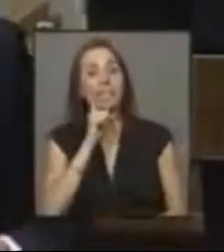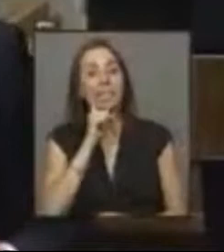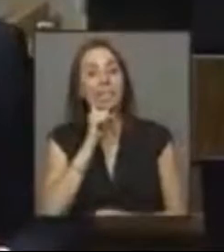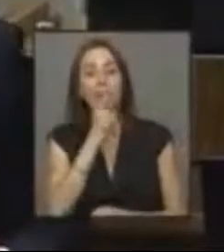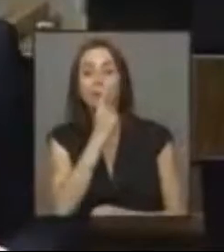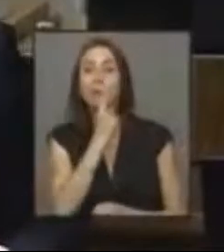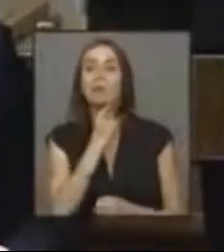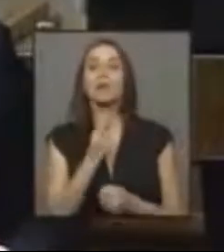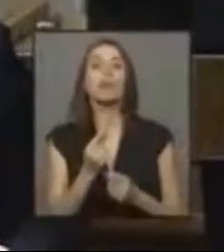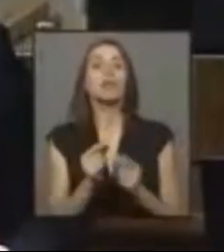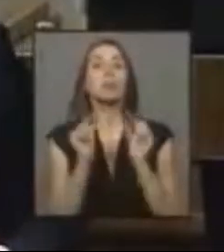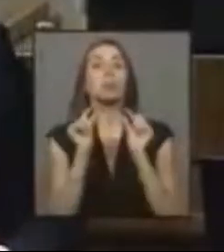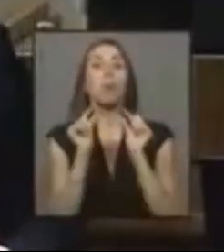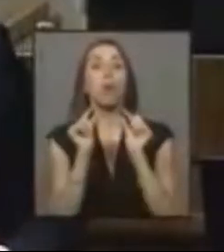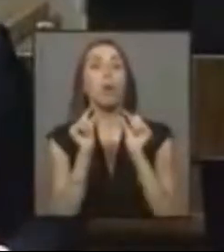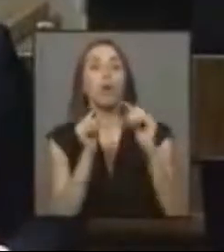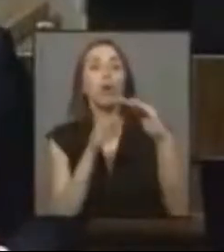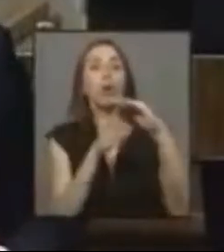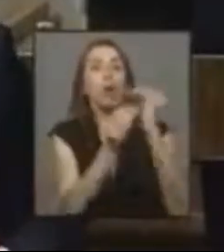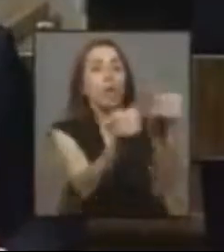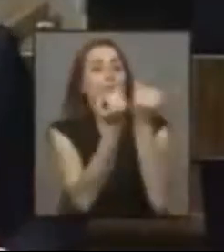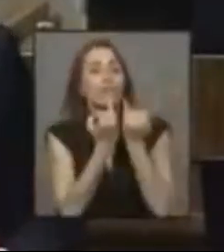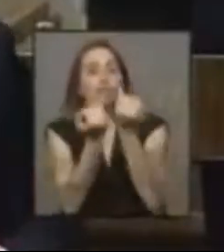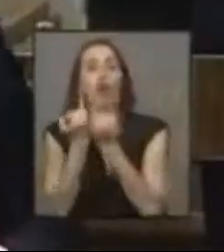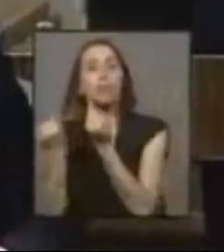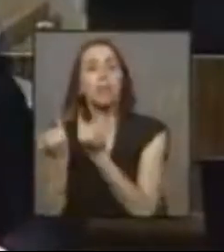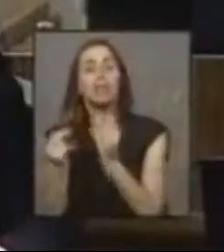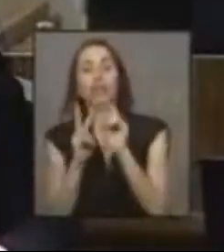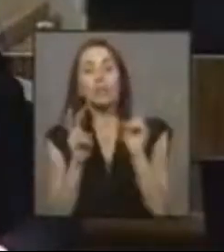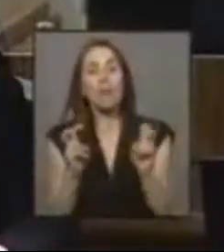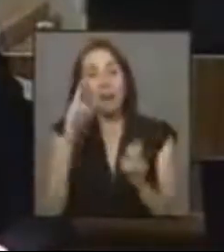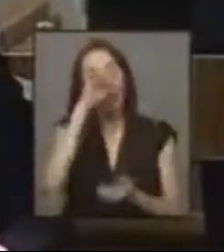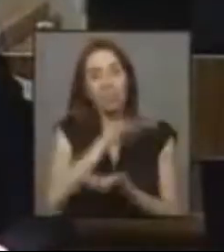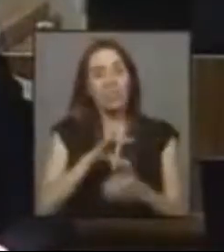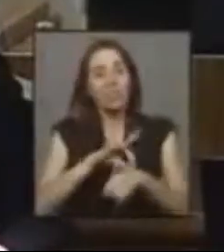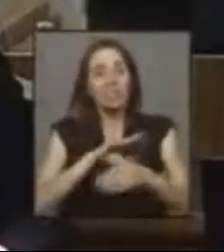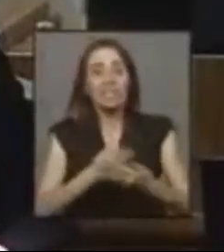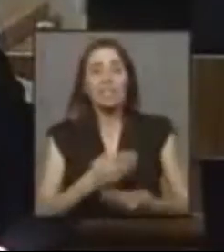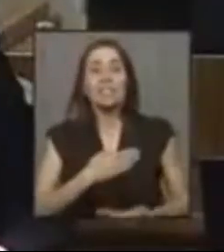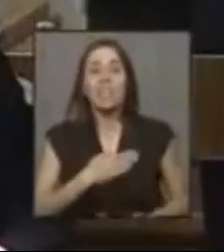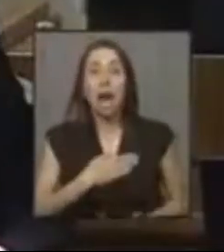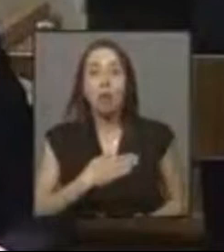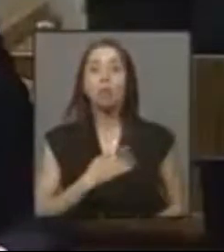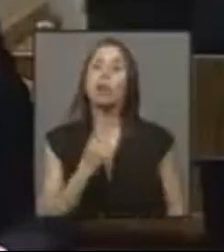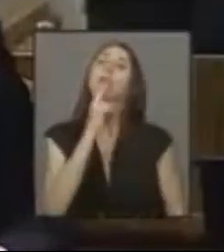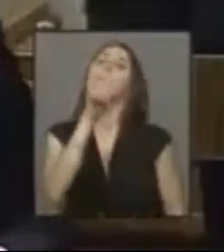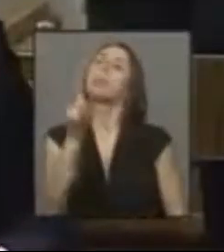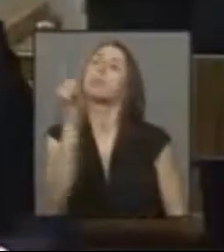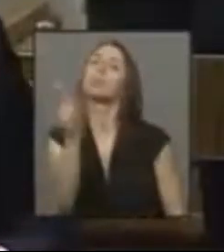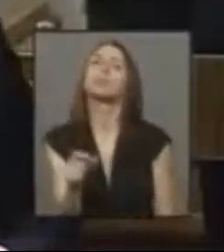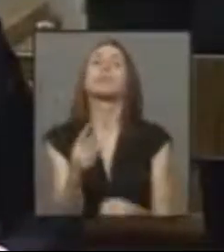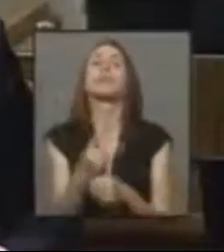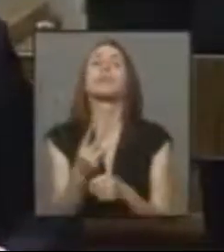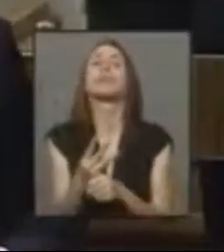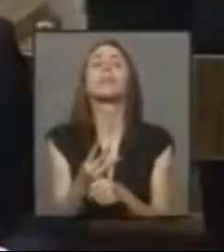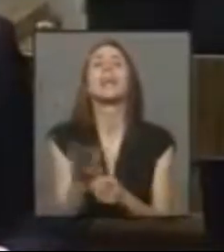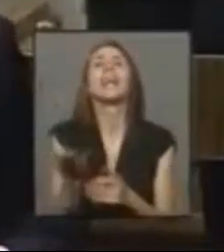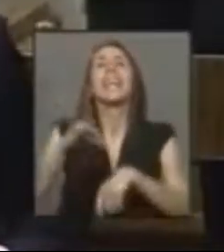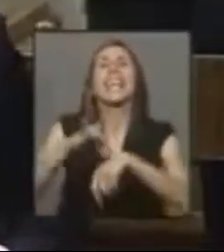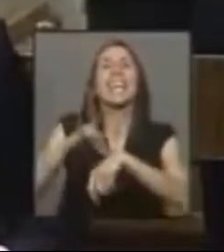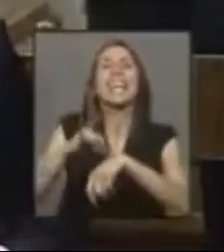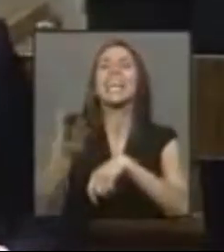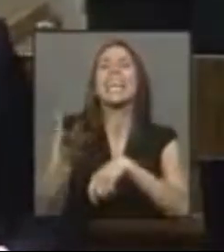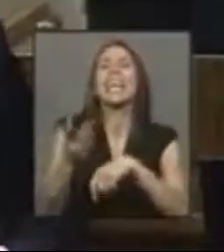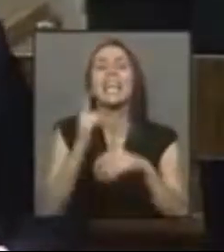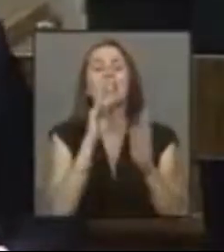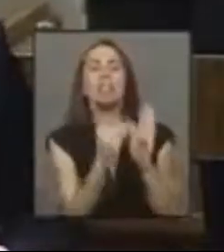escaso acceso a la información, a veces incluso en materias más complejas como la salud. Cuando uno le pregunta a un adulto mayor cuáles son las patologías que